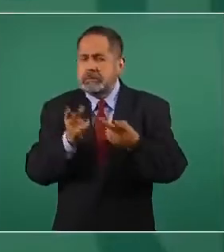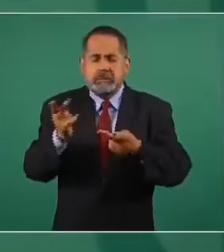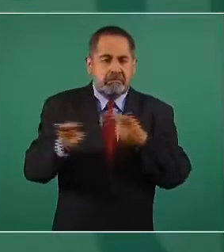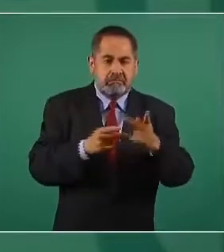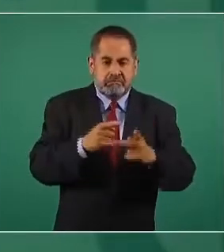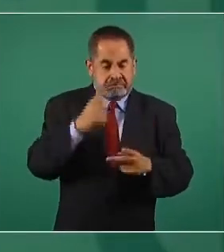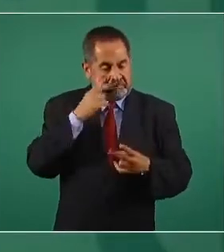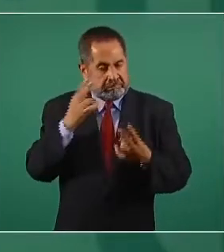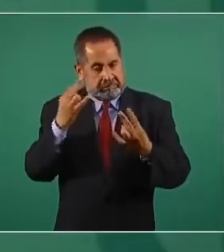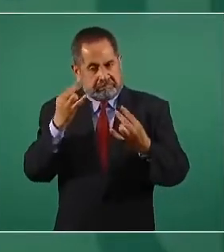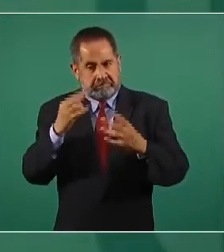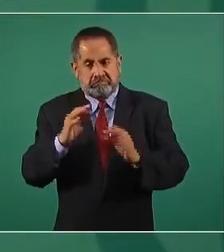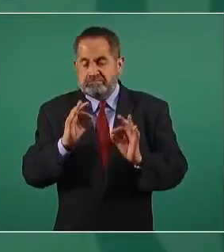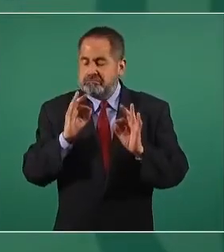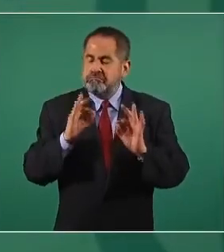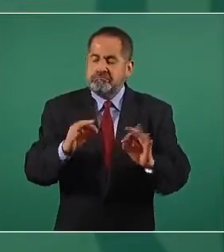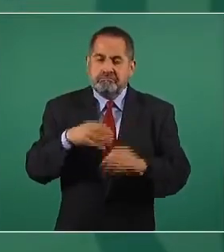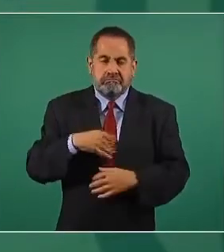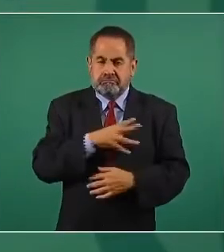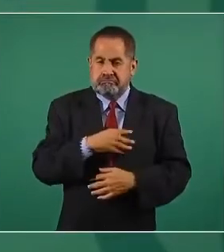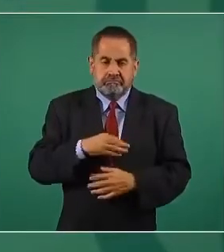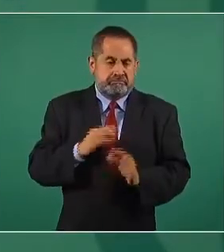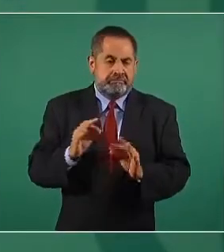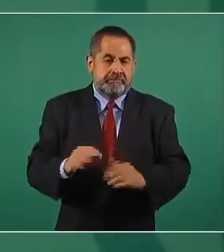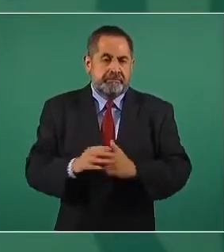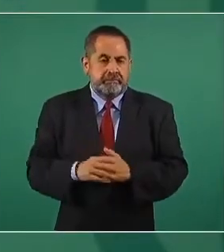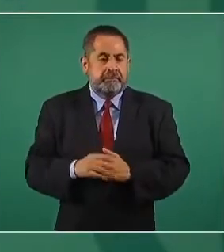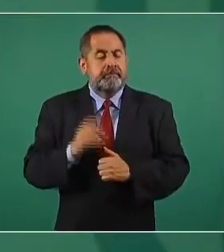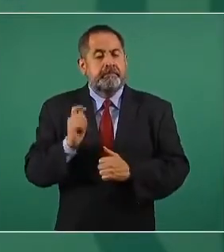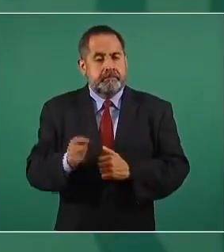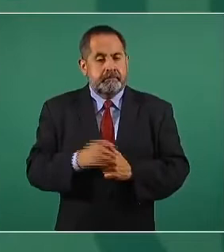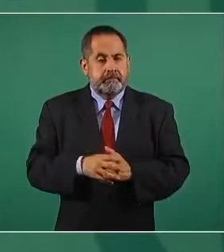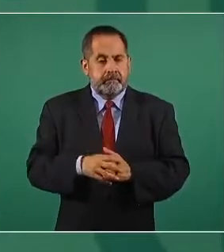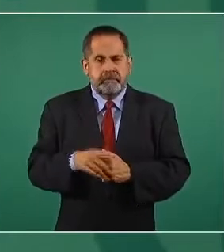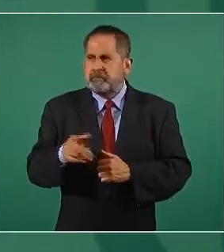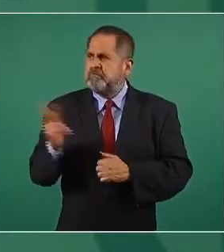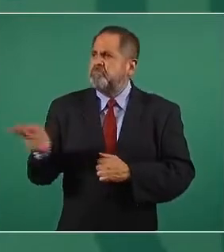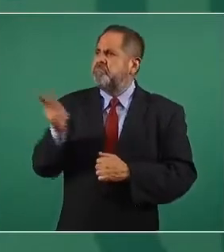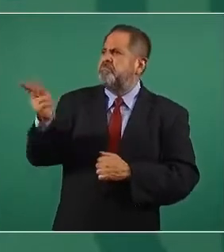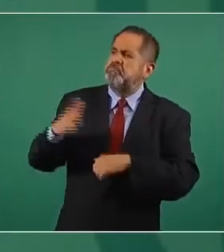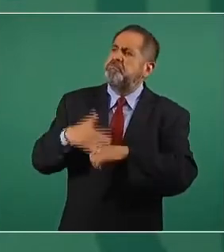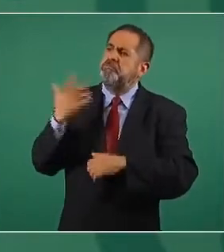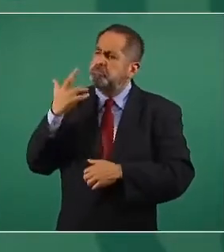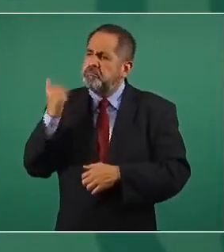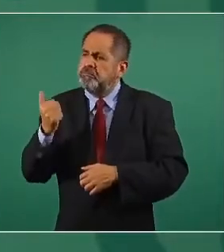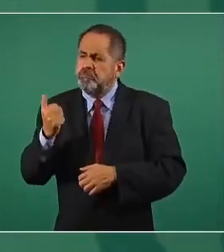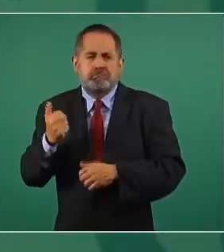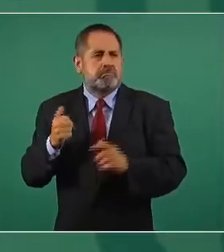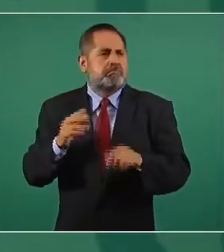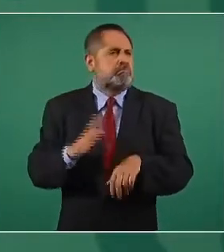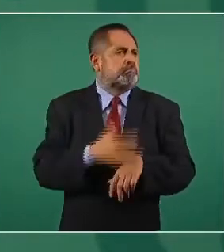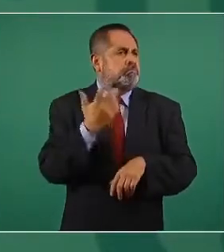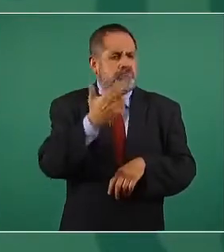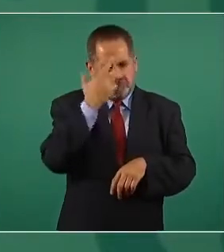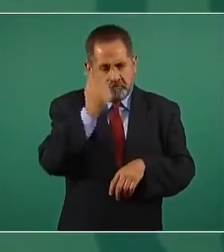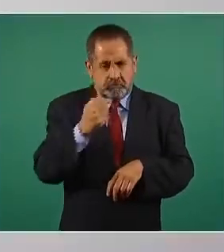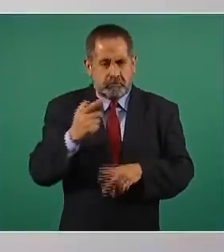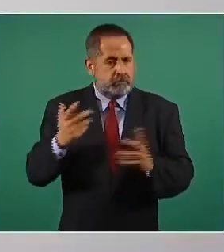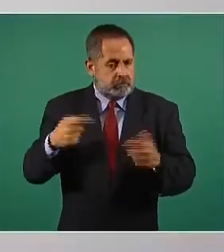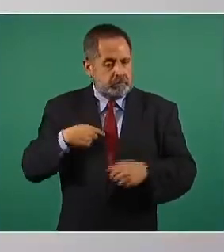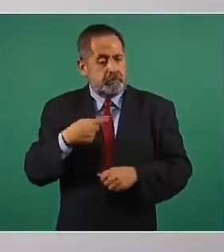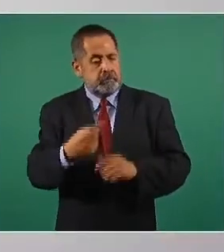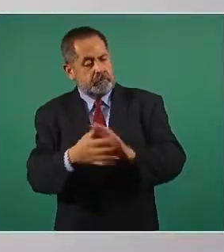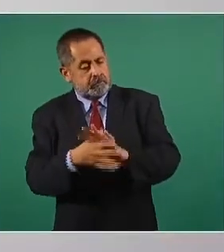muy despiertos, muy avispados. Entonces cuestiona, pero si se le